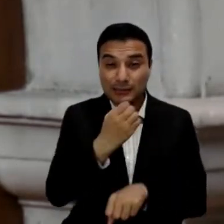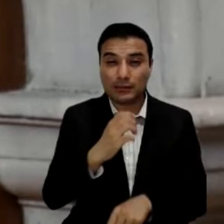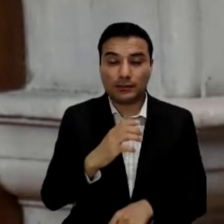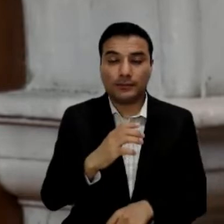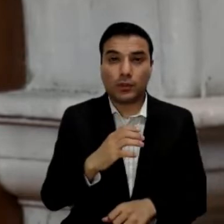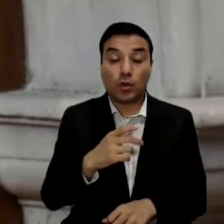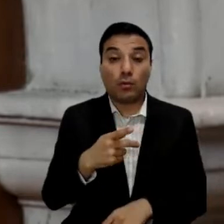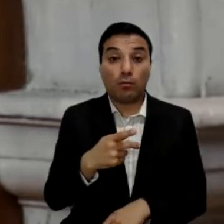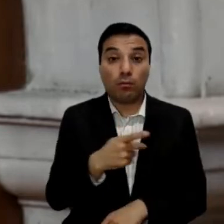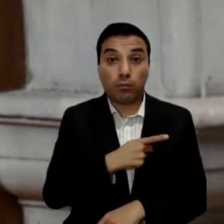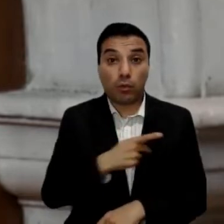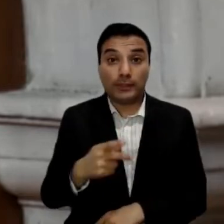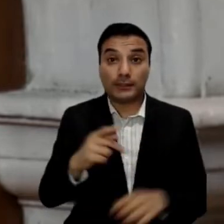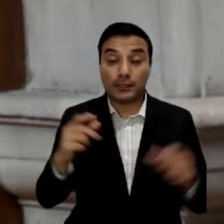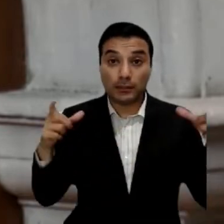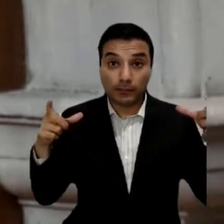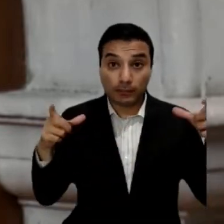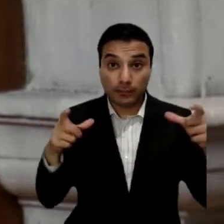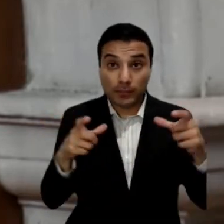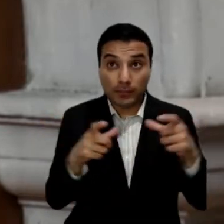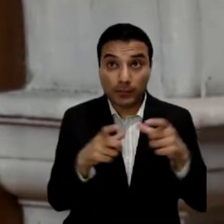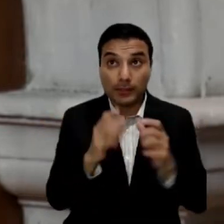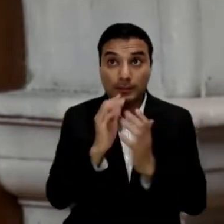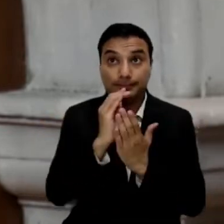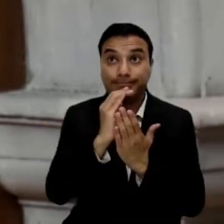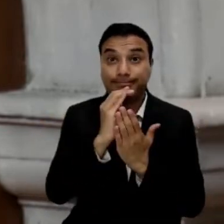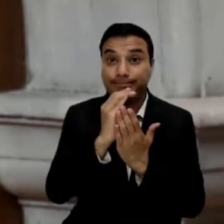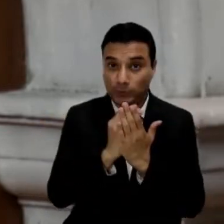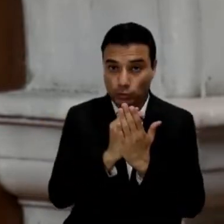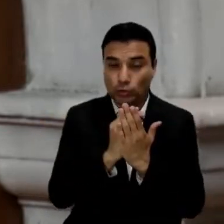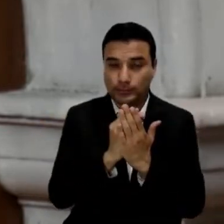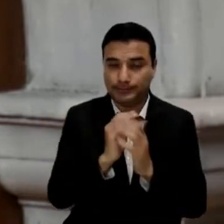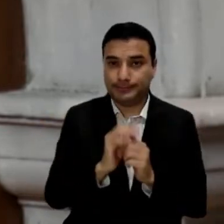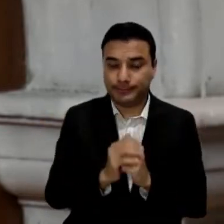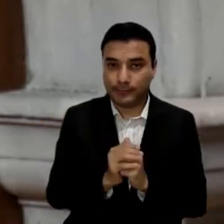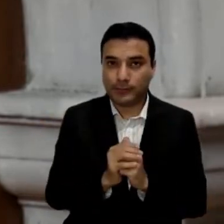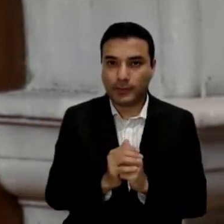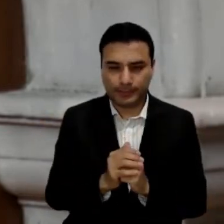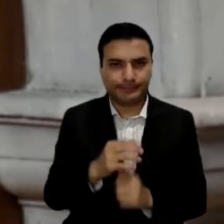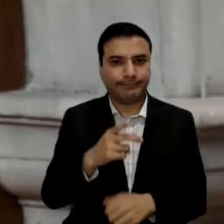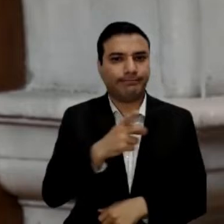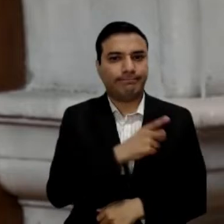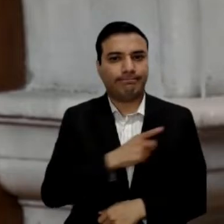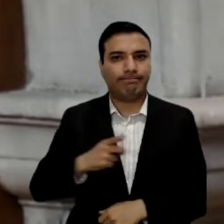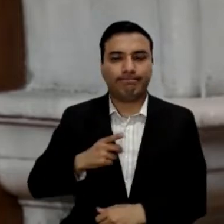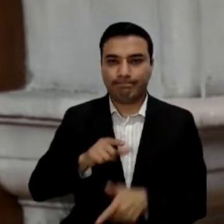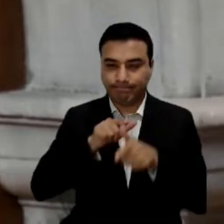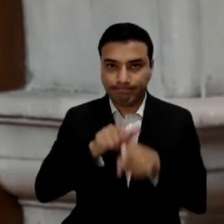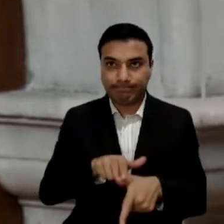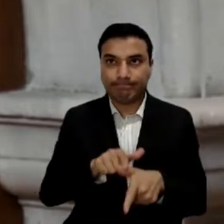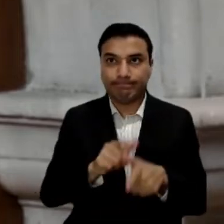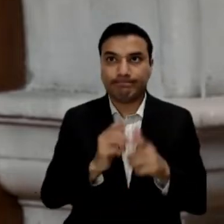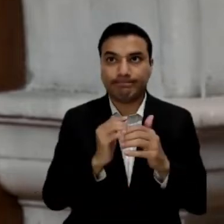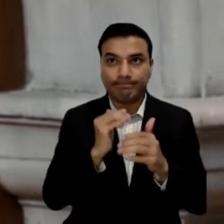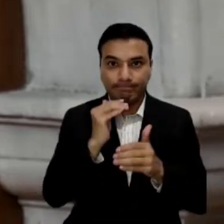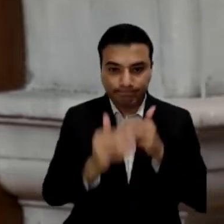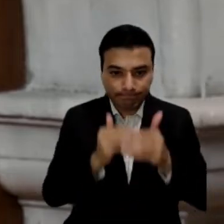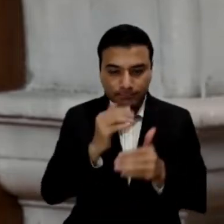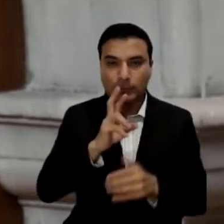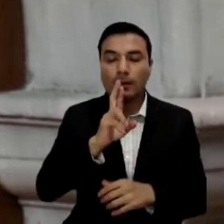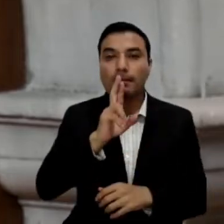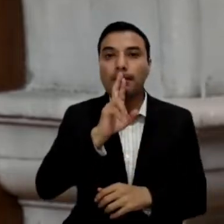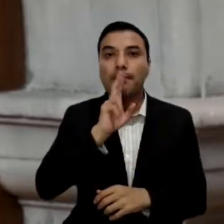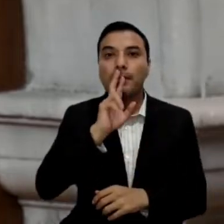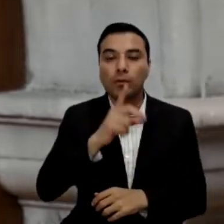la pobreza del país. No obstante, es necesario seguir avanzando y necesitamos construir una